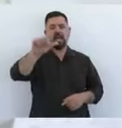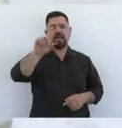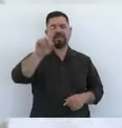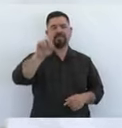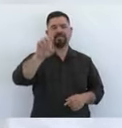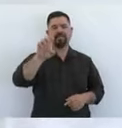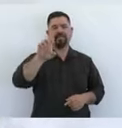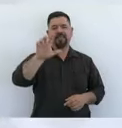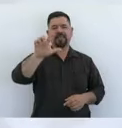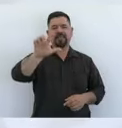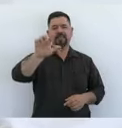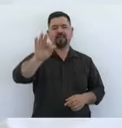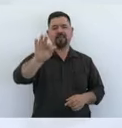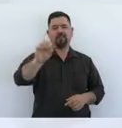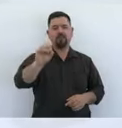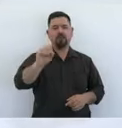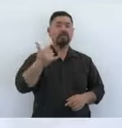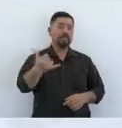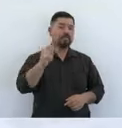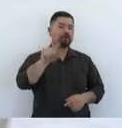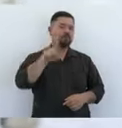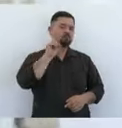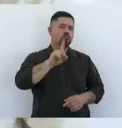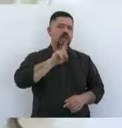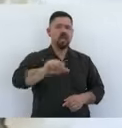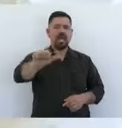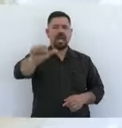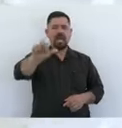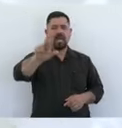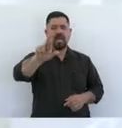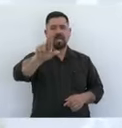y Ariadna.